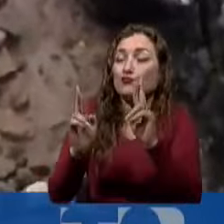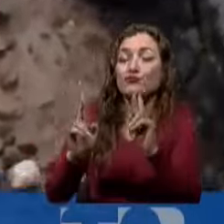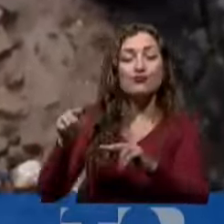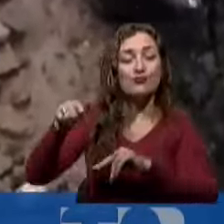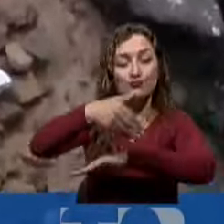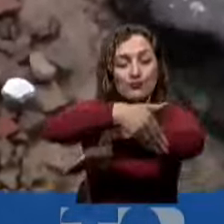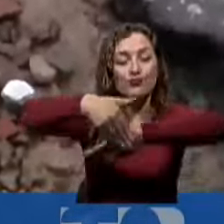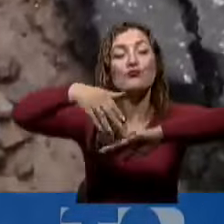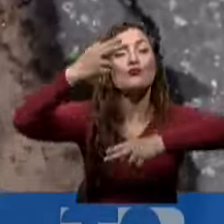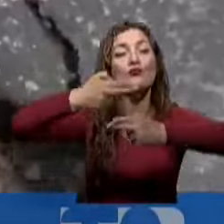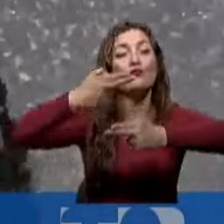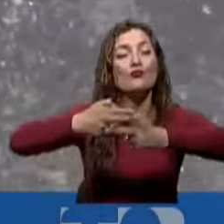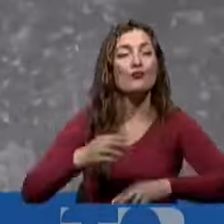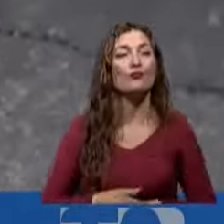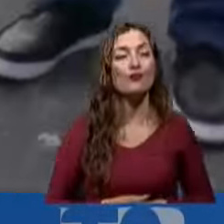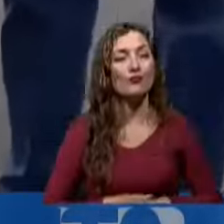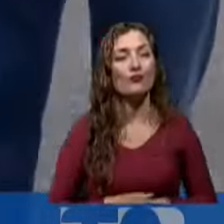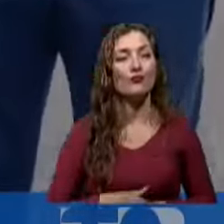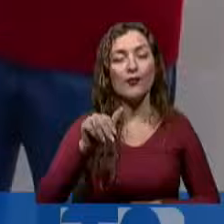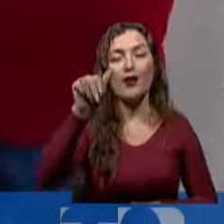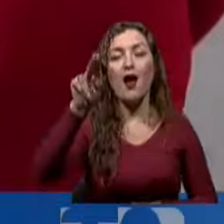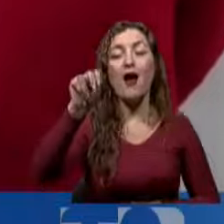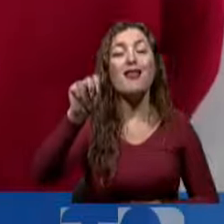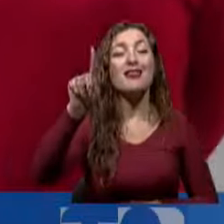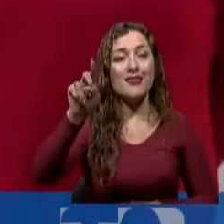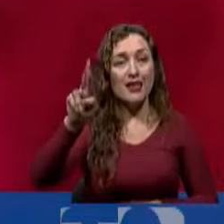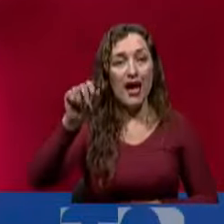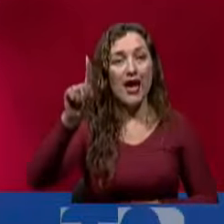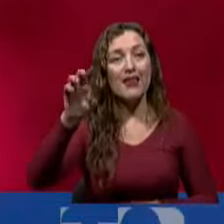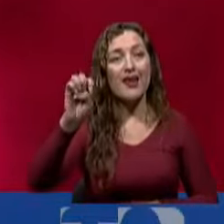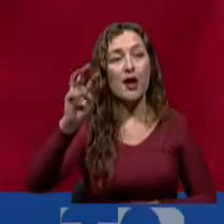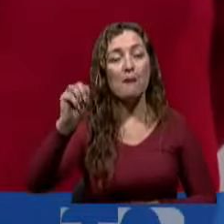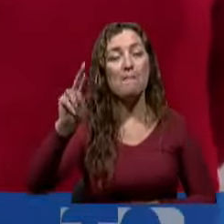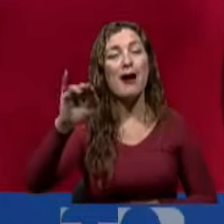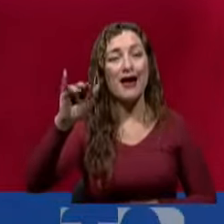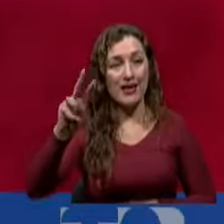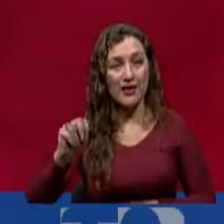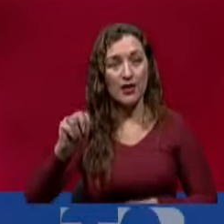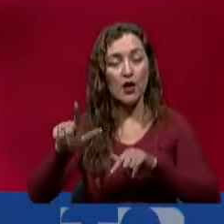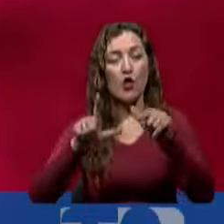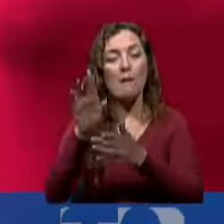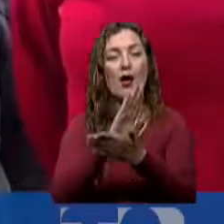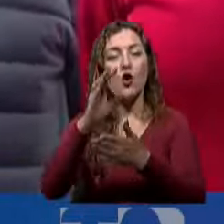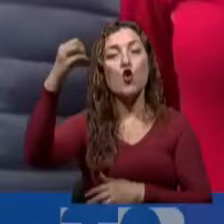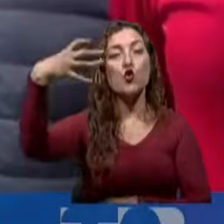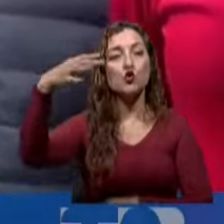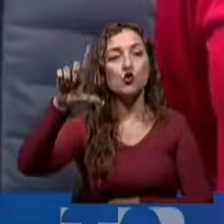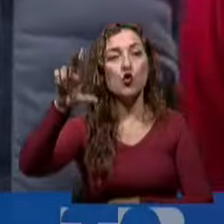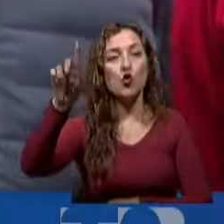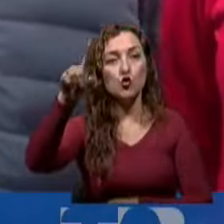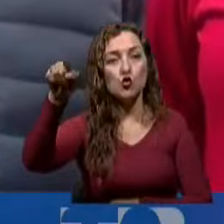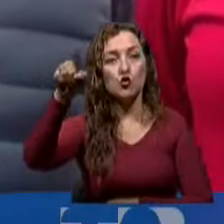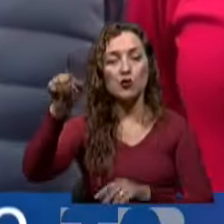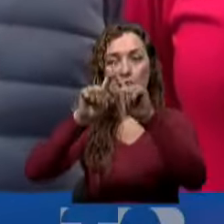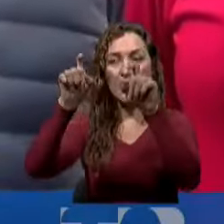se llama este pasaje? Andrade Marín. Pasaje Andrade Marín de acá del sector de La Luz. Esperemos que las autoridades, en este caso la empresa de movilidad y